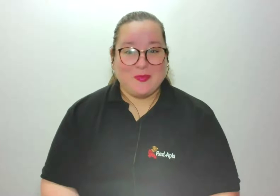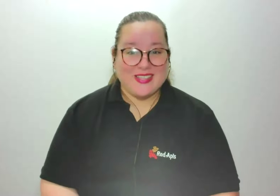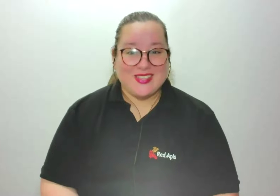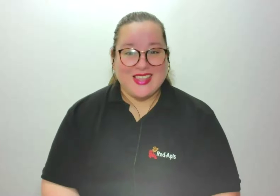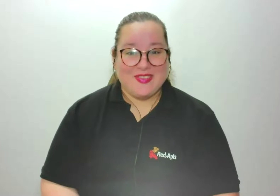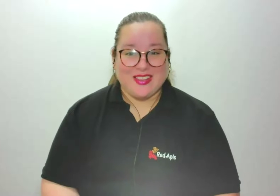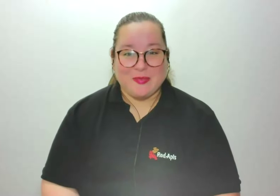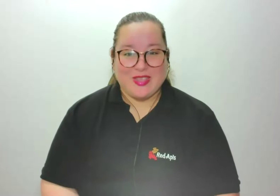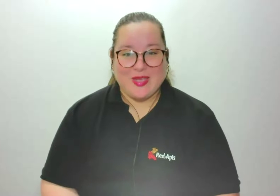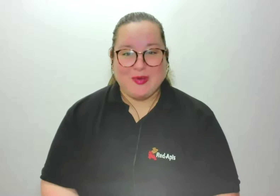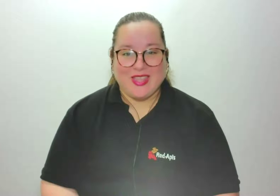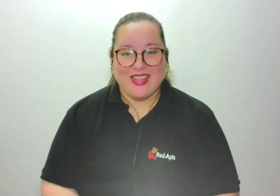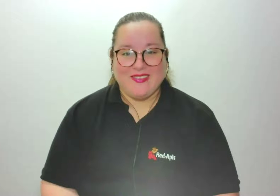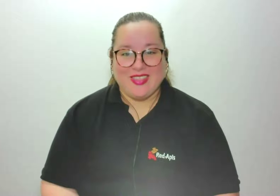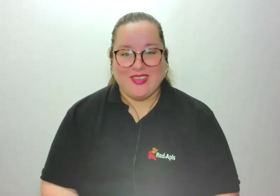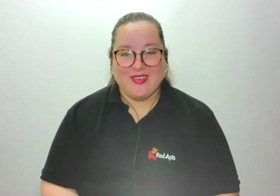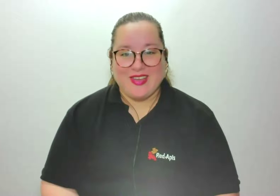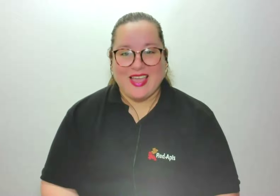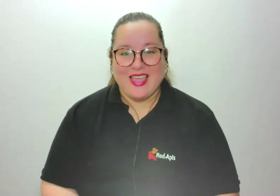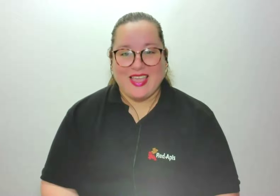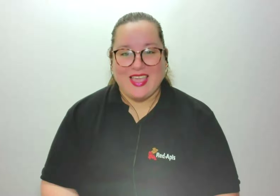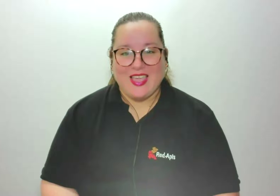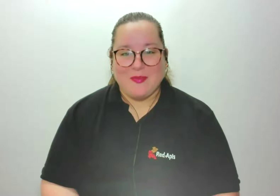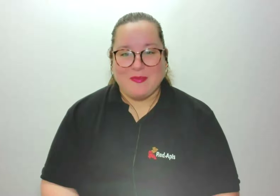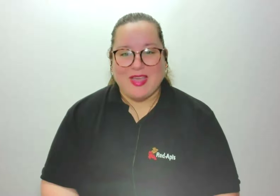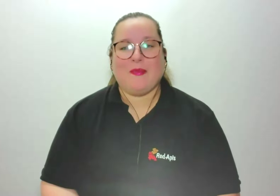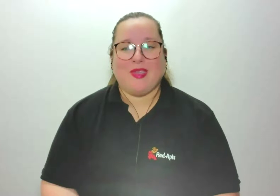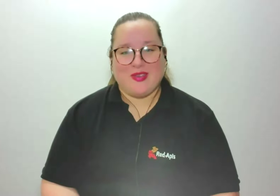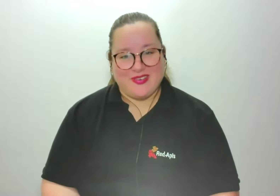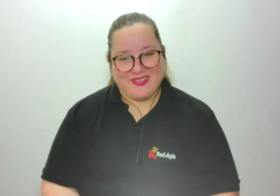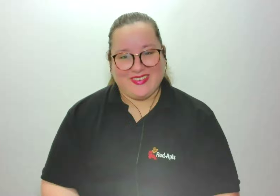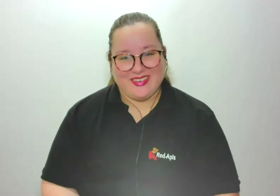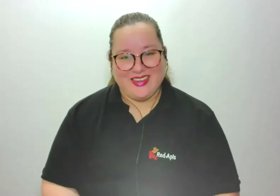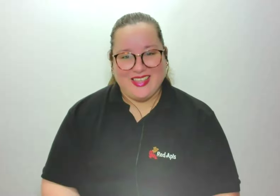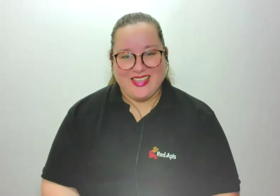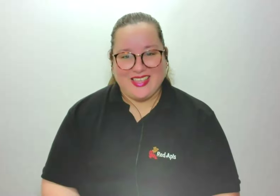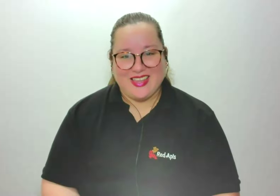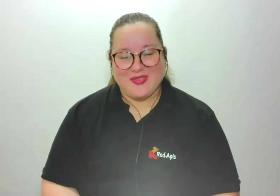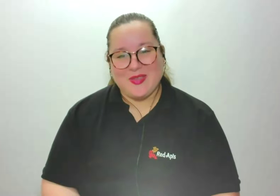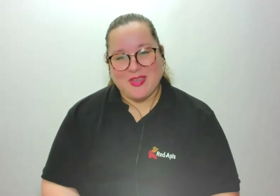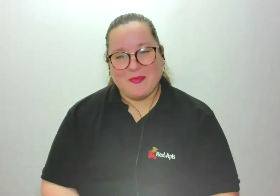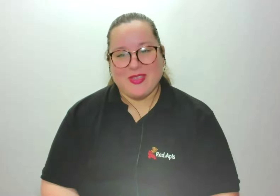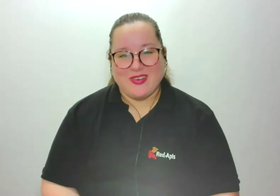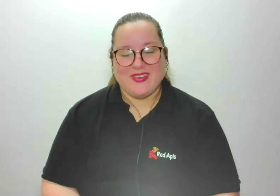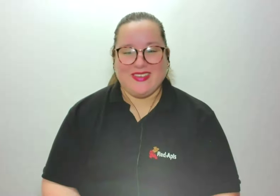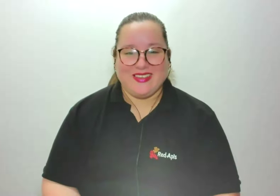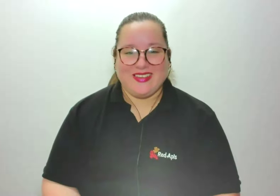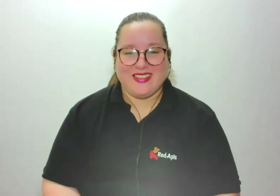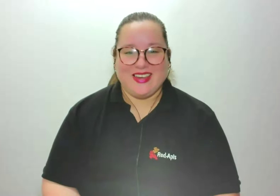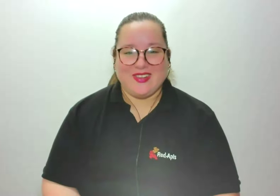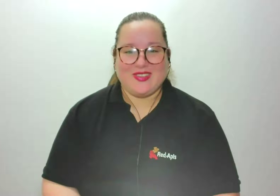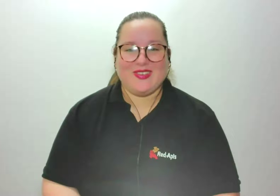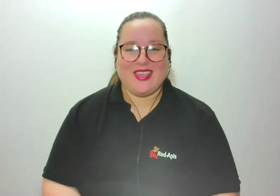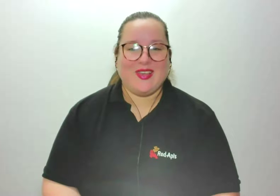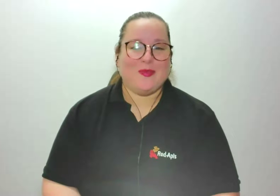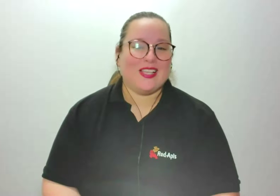Hay una comparación ahí diferente. ¿Por qué? Porque en este video hay más español. En uno hay más español y